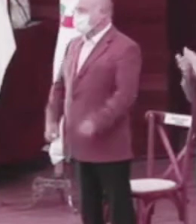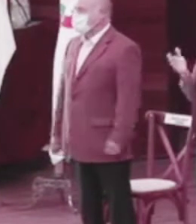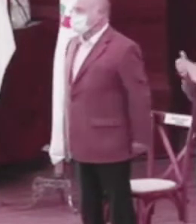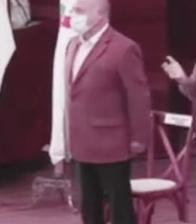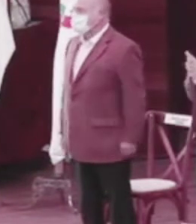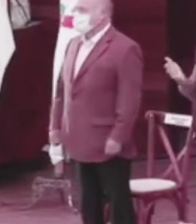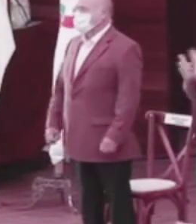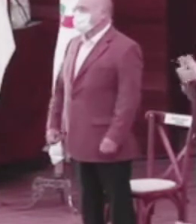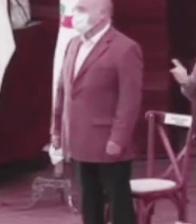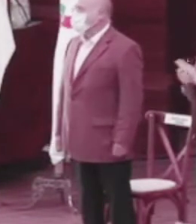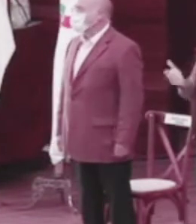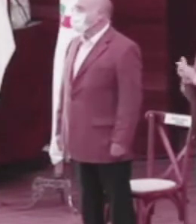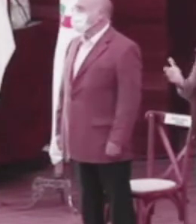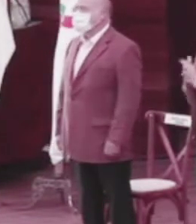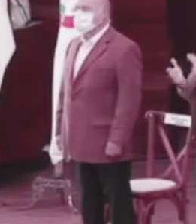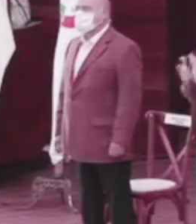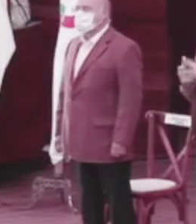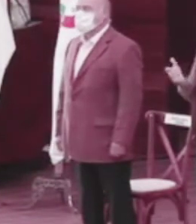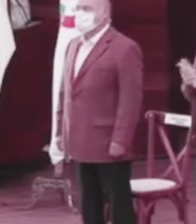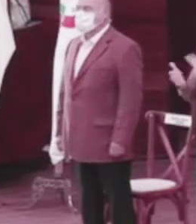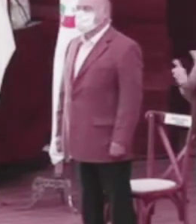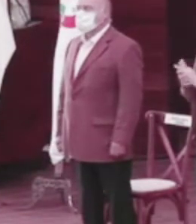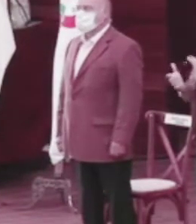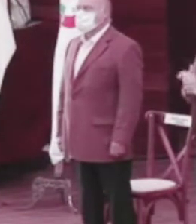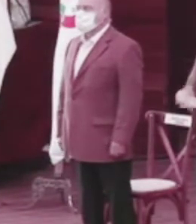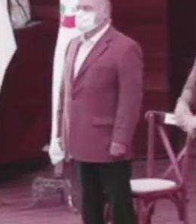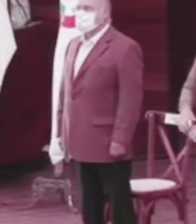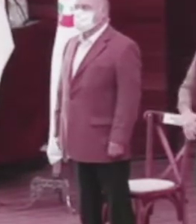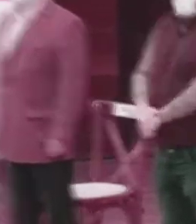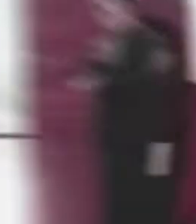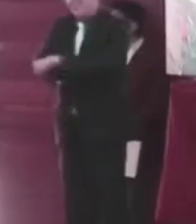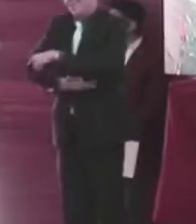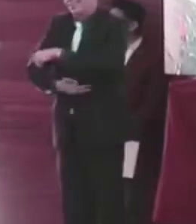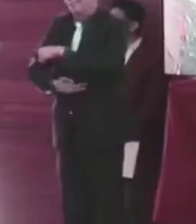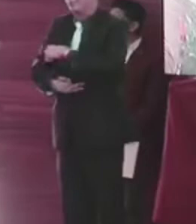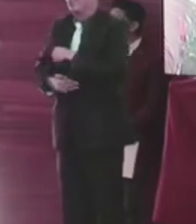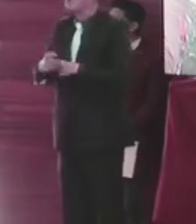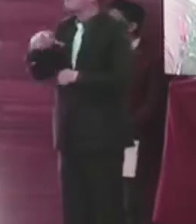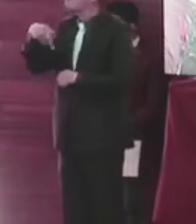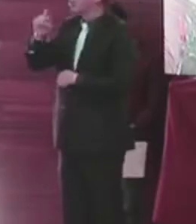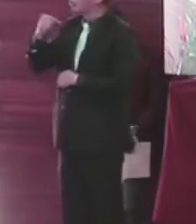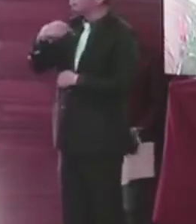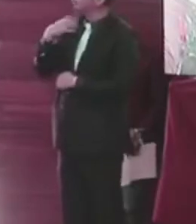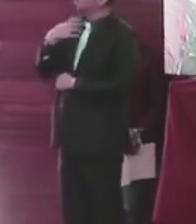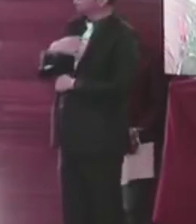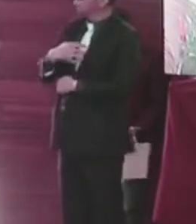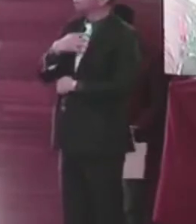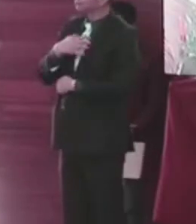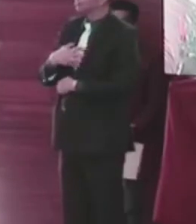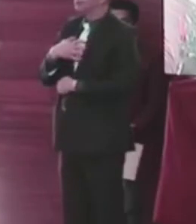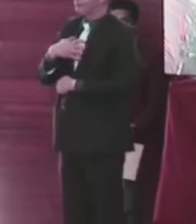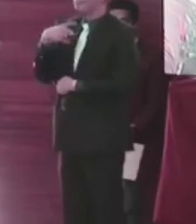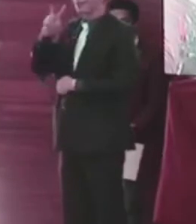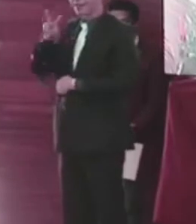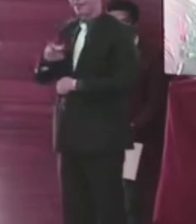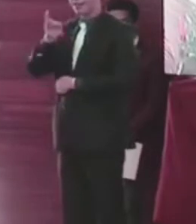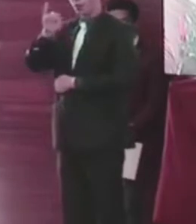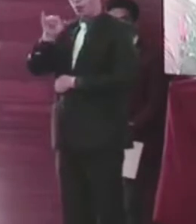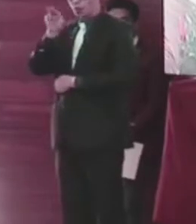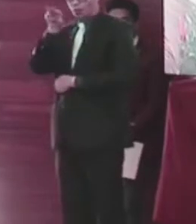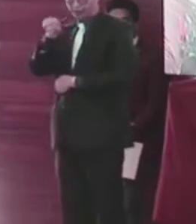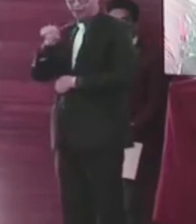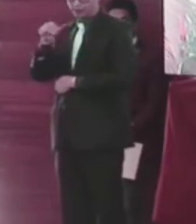muy cerca para trabajar en favor de la Cuarta Transformación. Muy contento de estar aquí, Juan Hugo, muchas